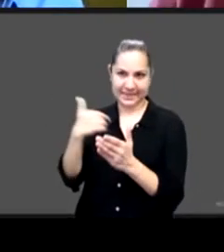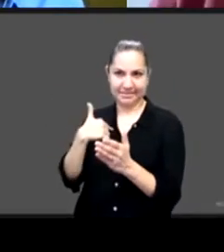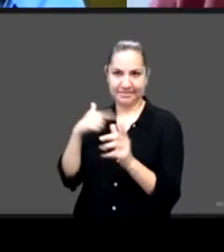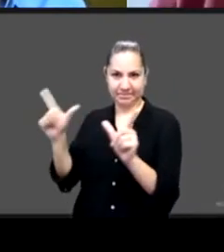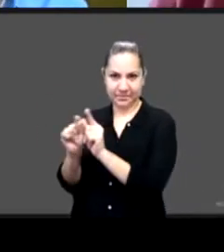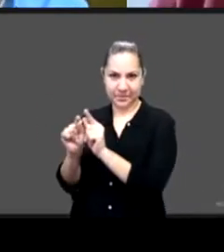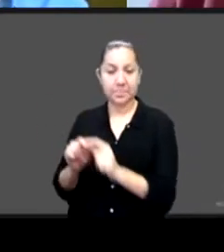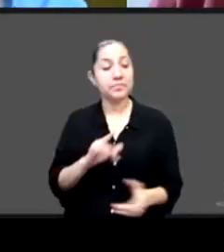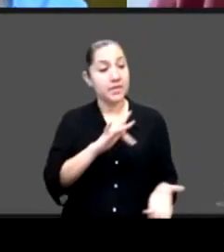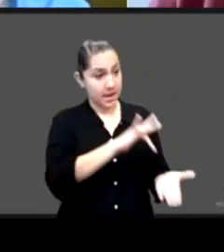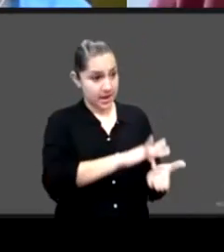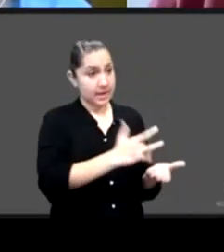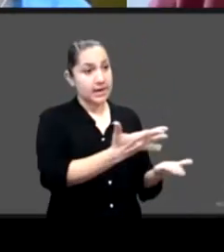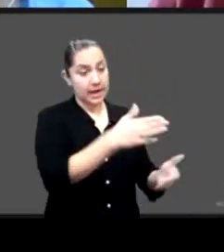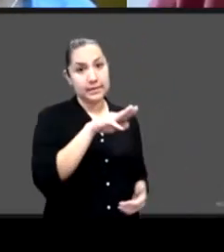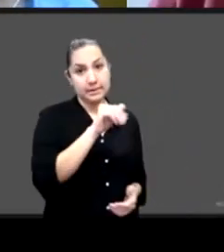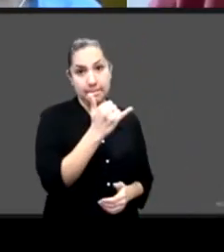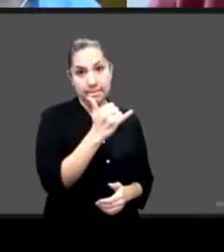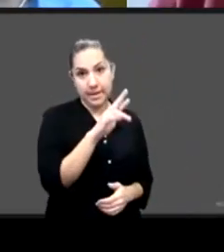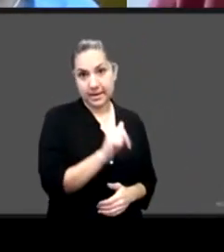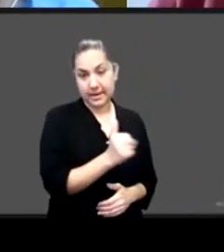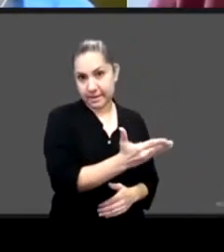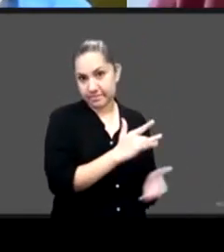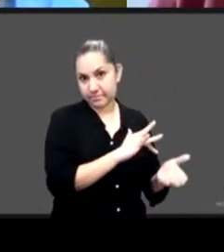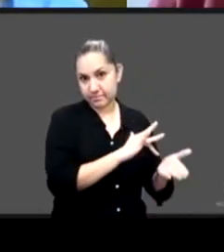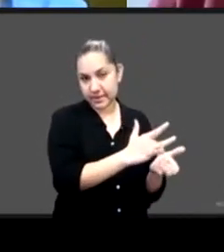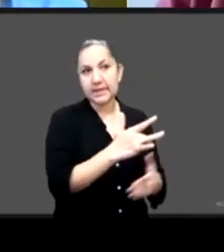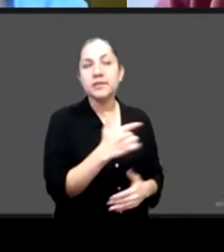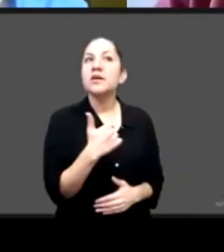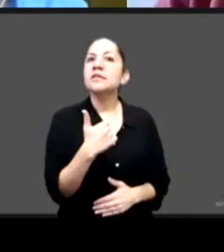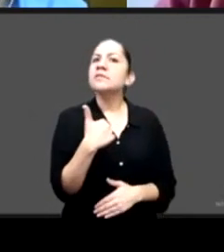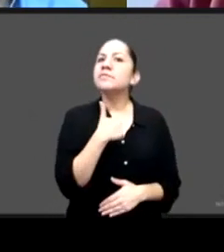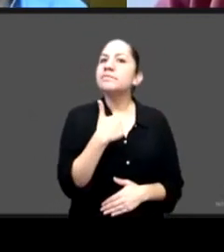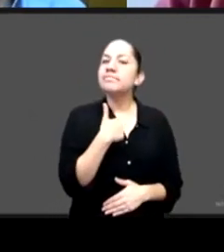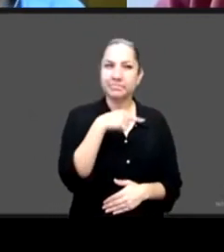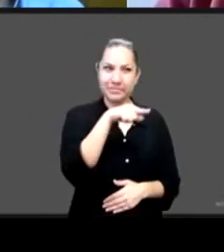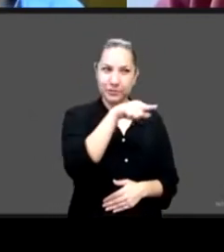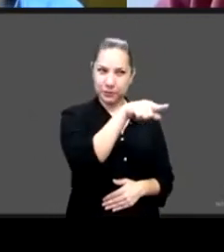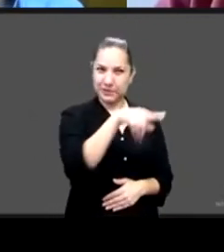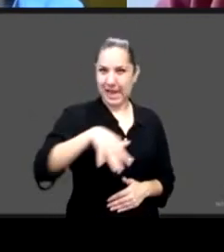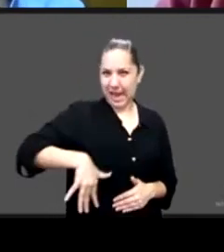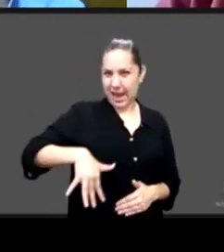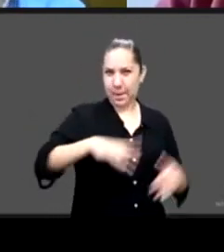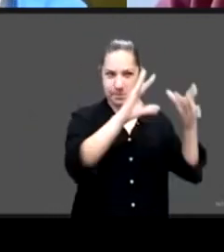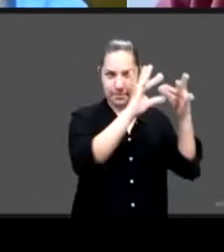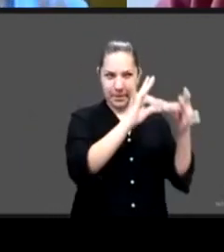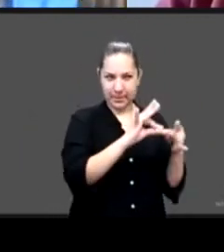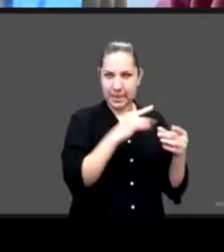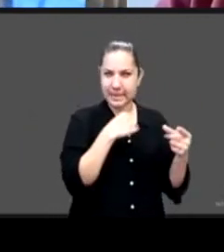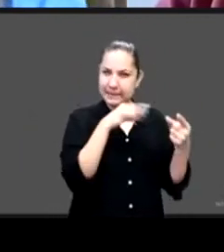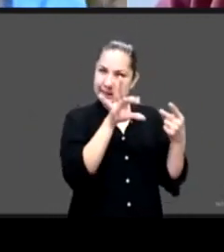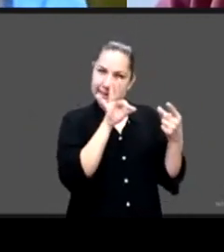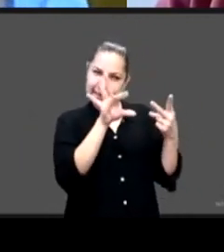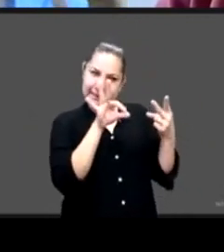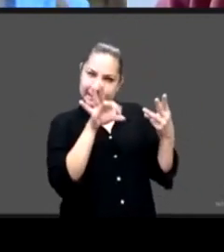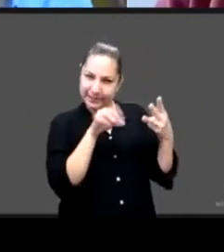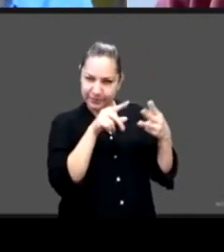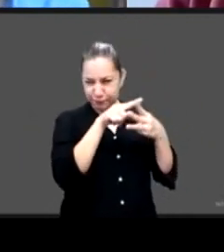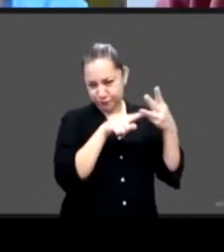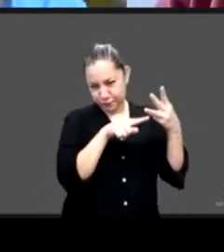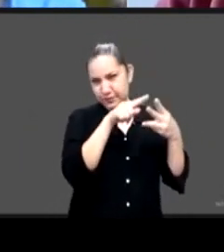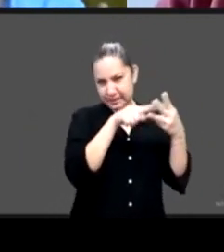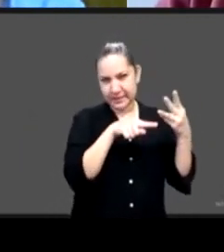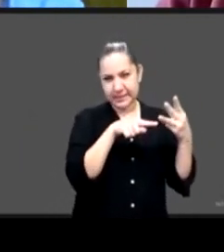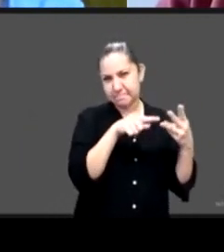Sí, ciertamente yo quiero rescatar dos o tres comentarios de lo que acabas de mencionar. Sí, ciertamente también nosotros